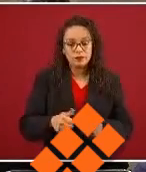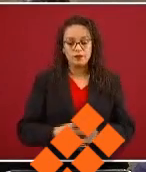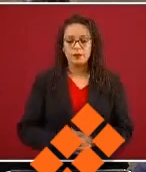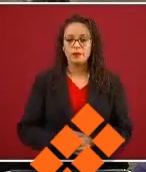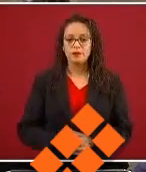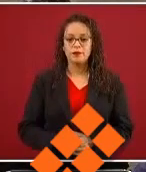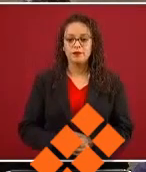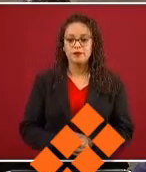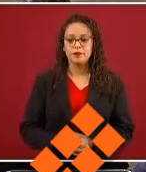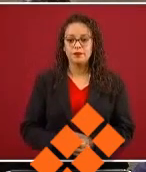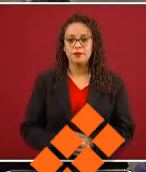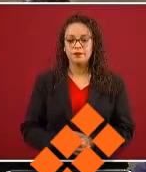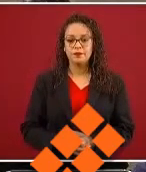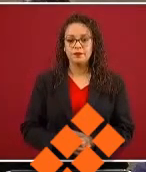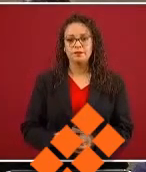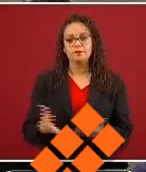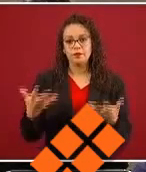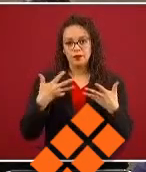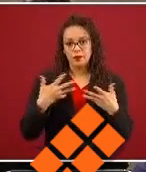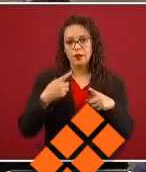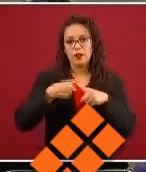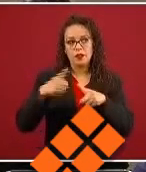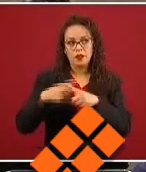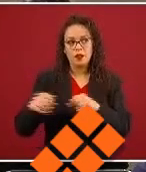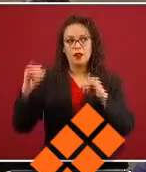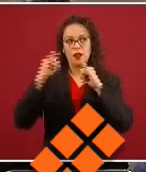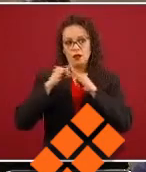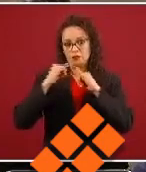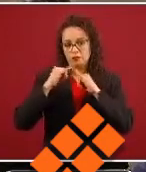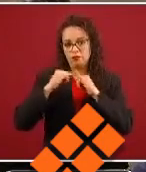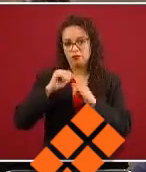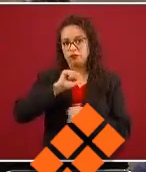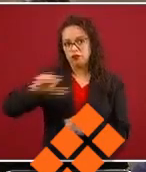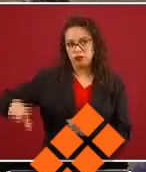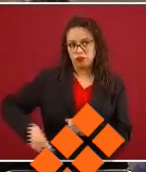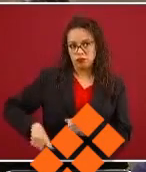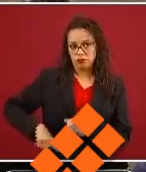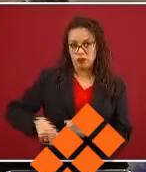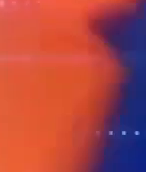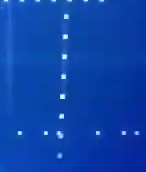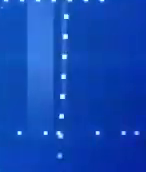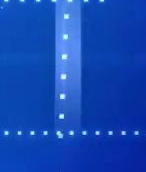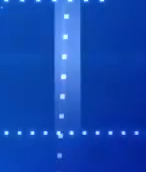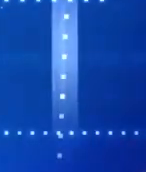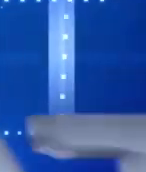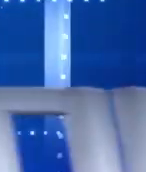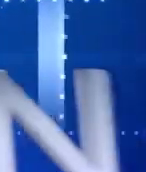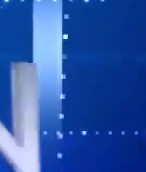en otras instituciones públicas, pero no en el seguro. Agencia Cuadratín.